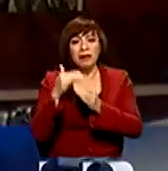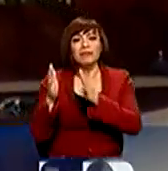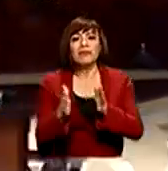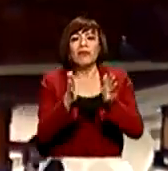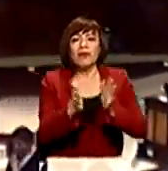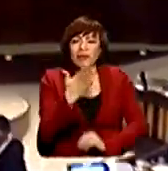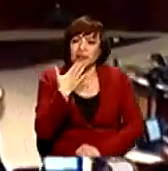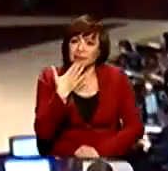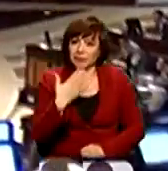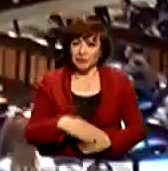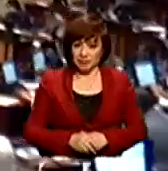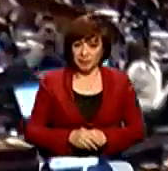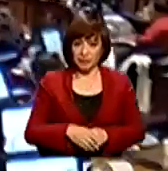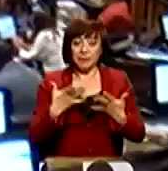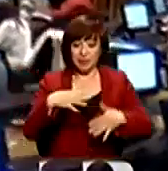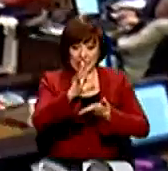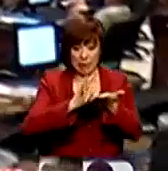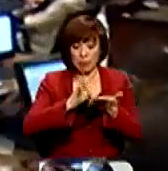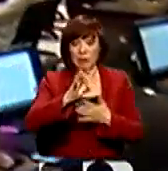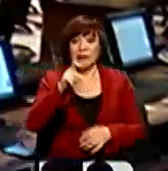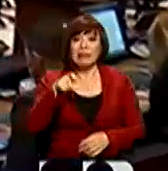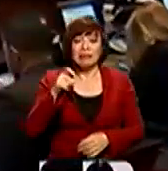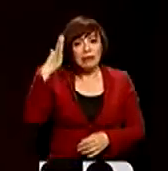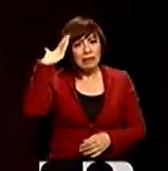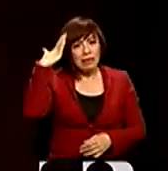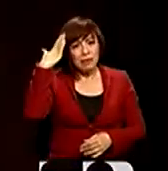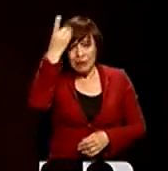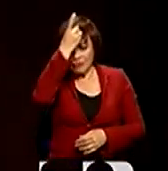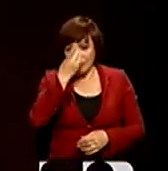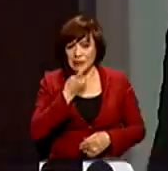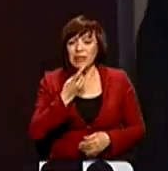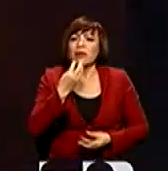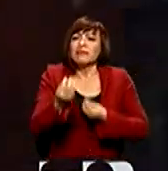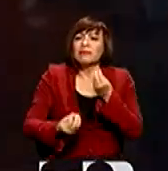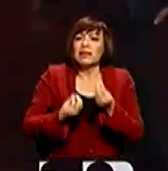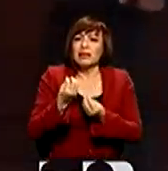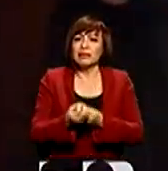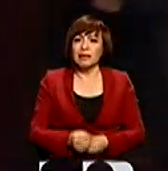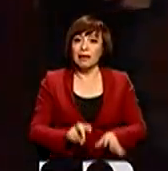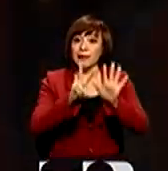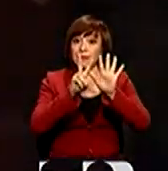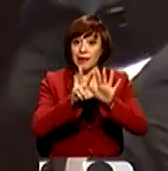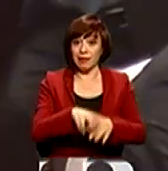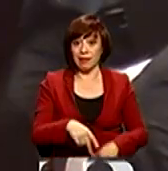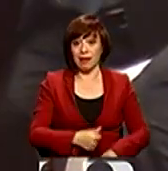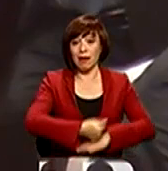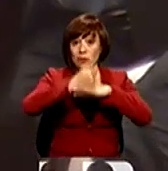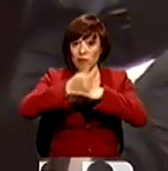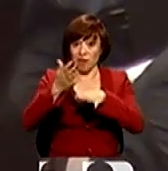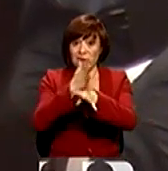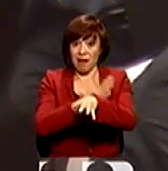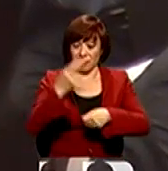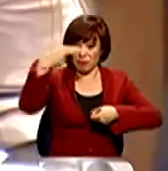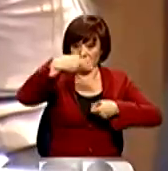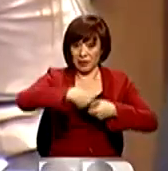la resolución que se aprobó, se debía decidir qué hacer con la información que siete funcionarios y una ex ministra entregaron ante el Pleno, además